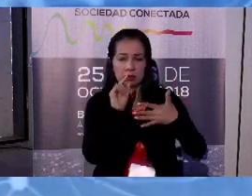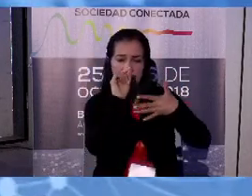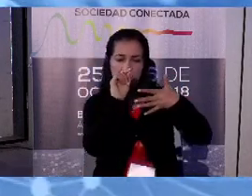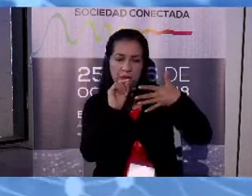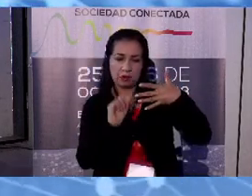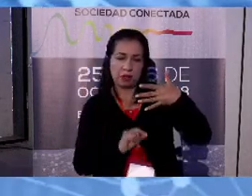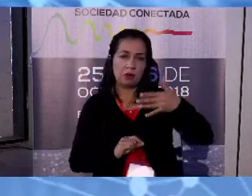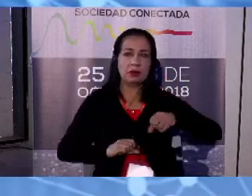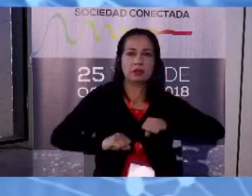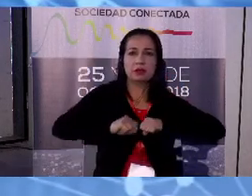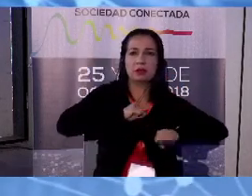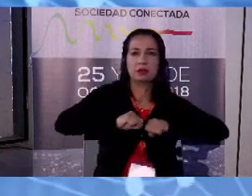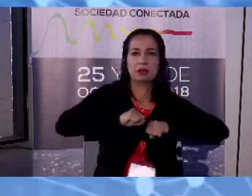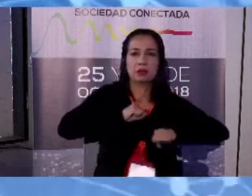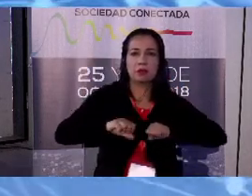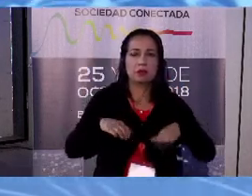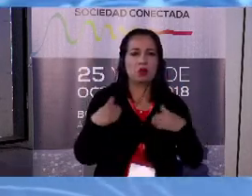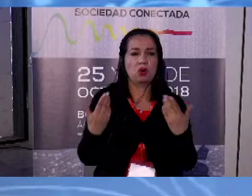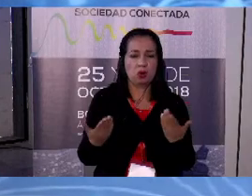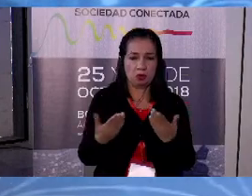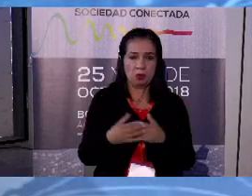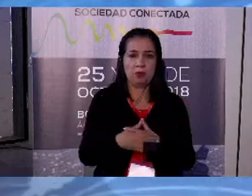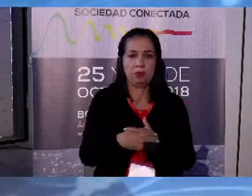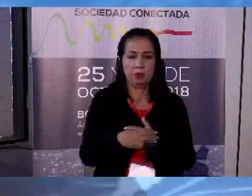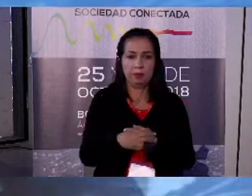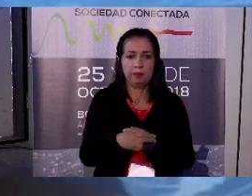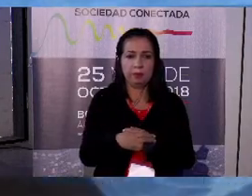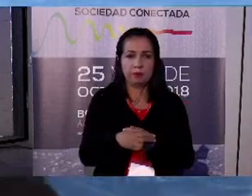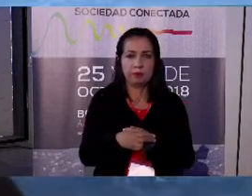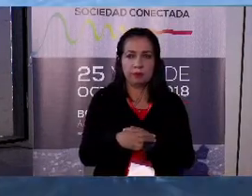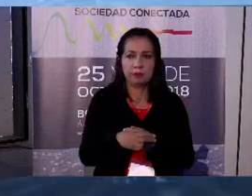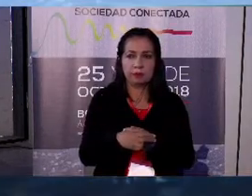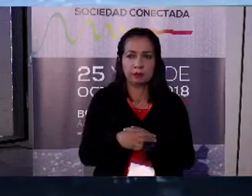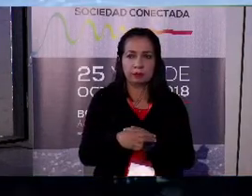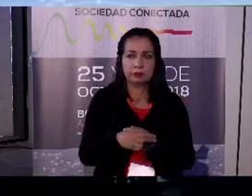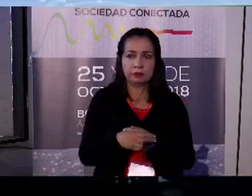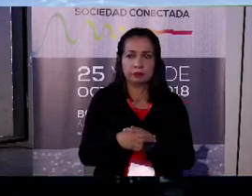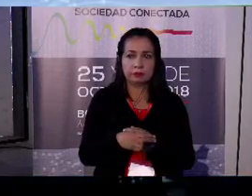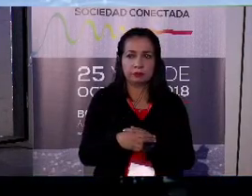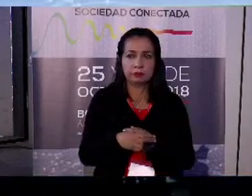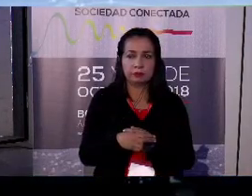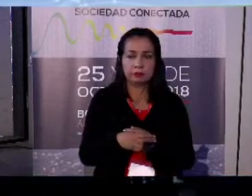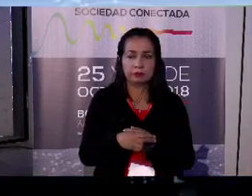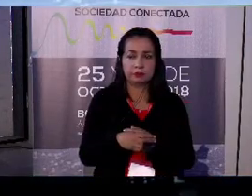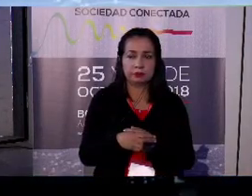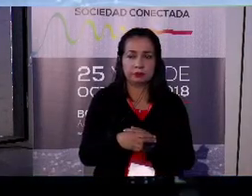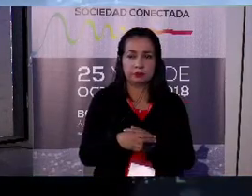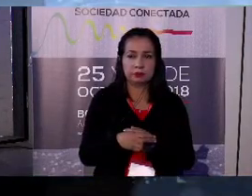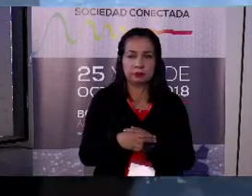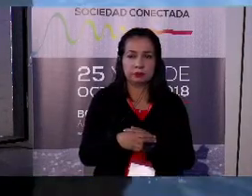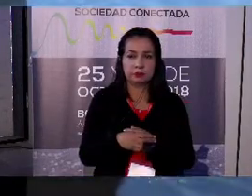de desempeño una la